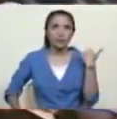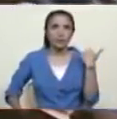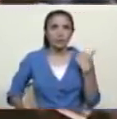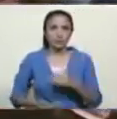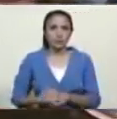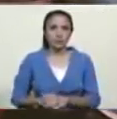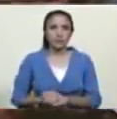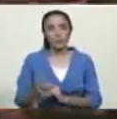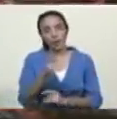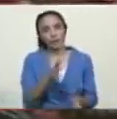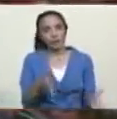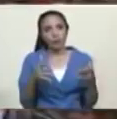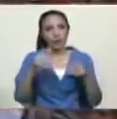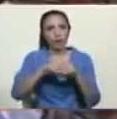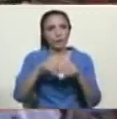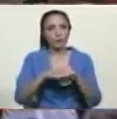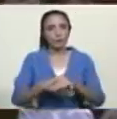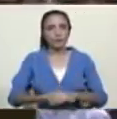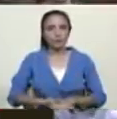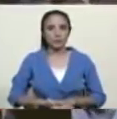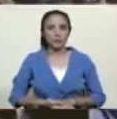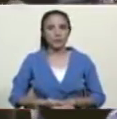es que ganen una elección.